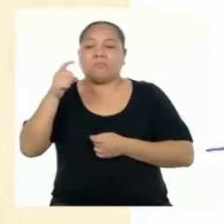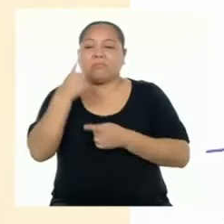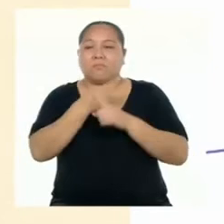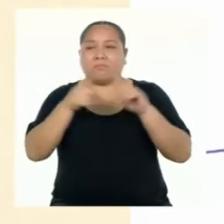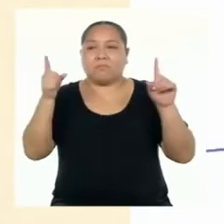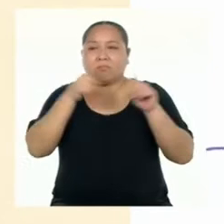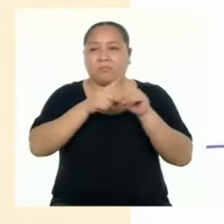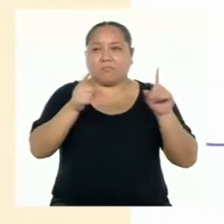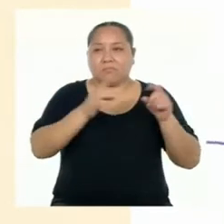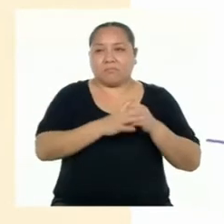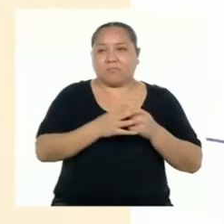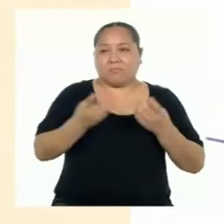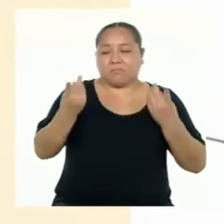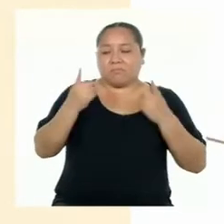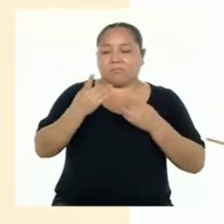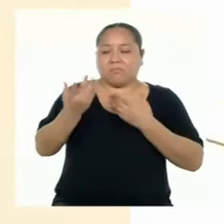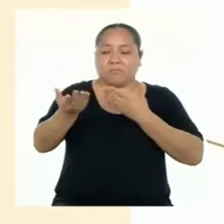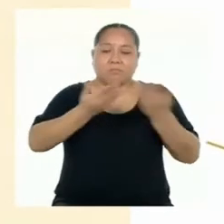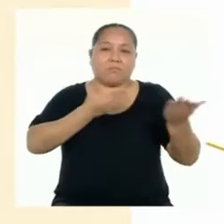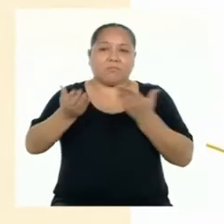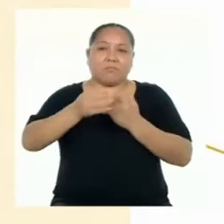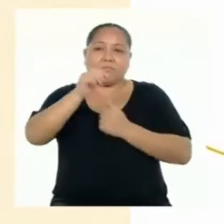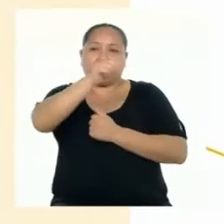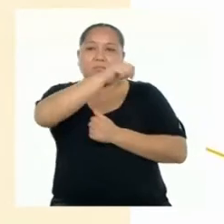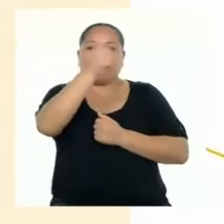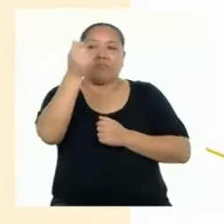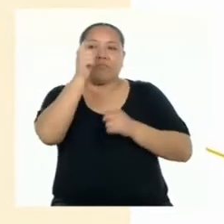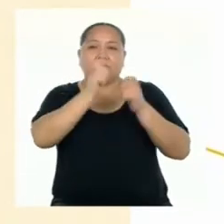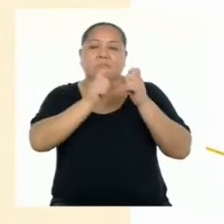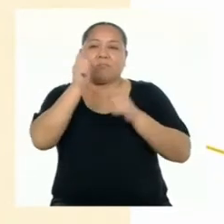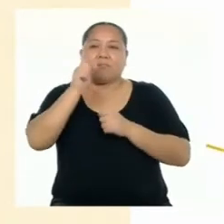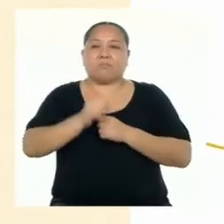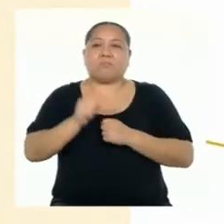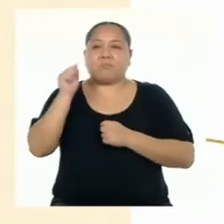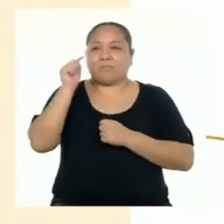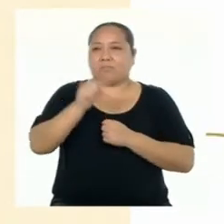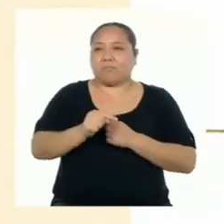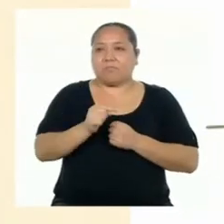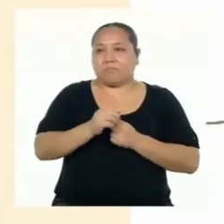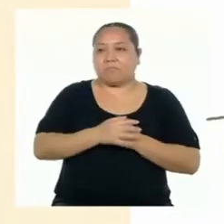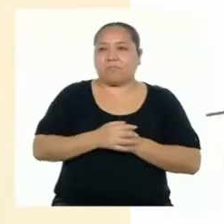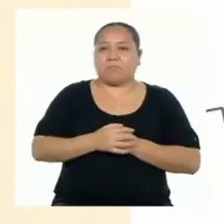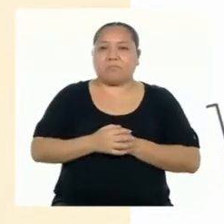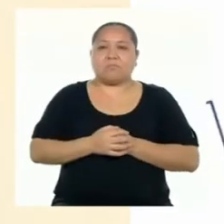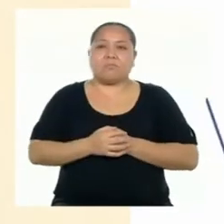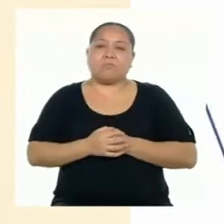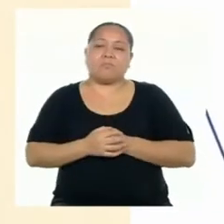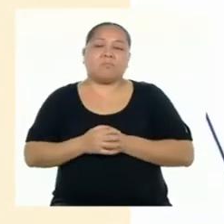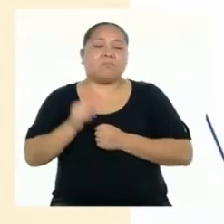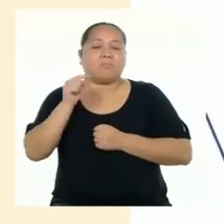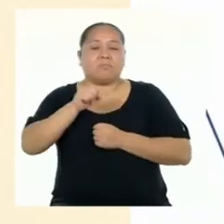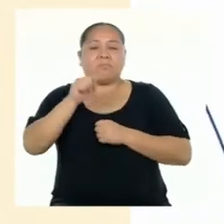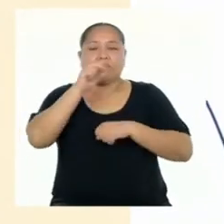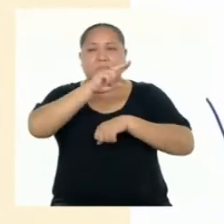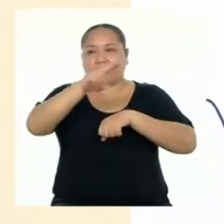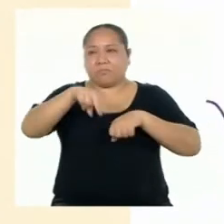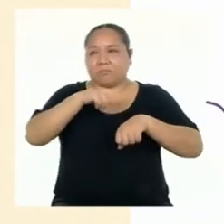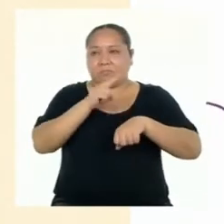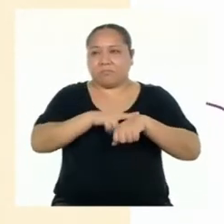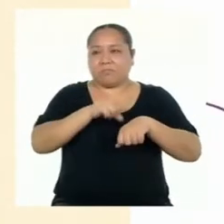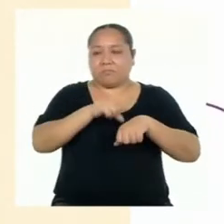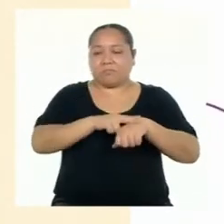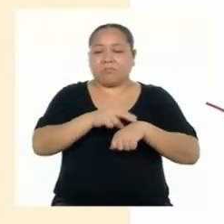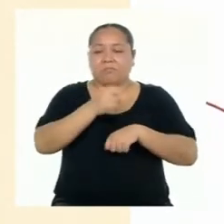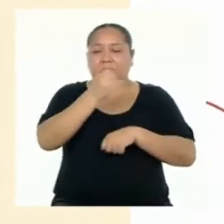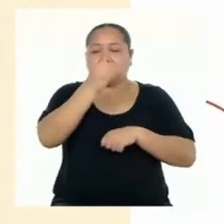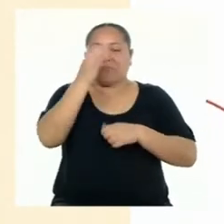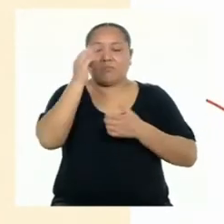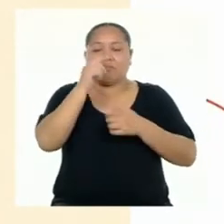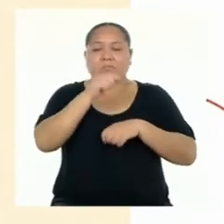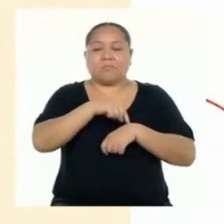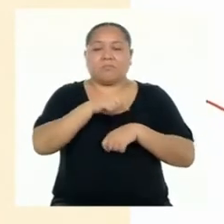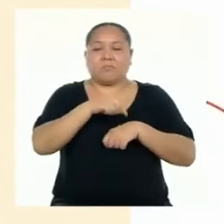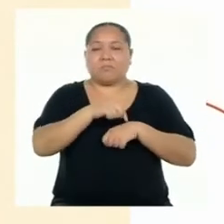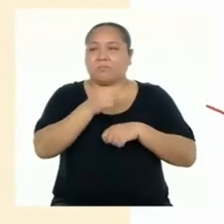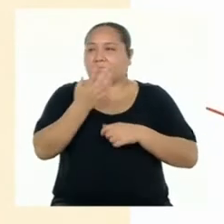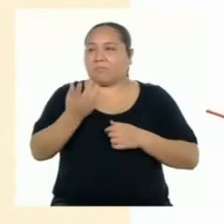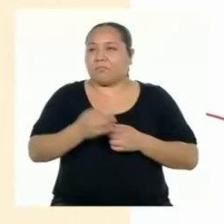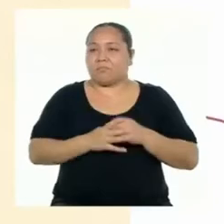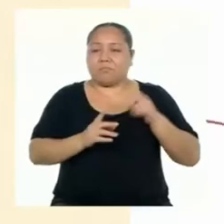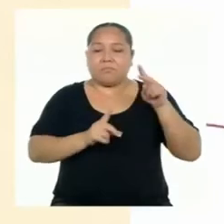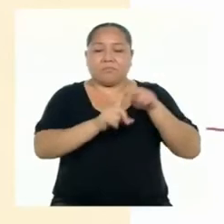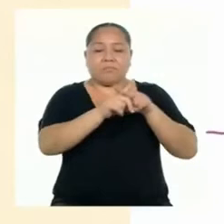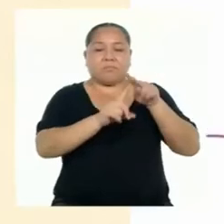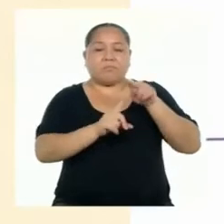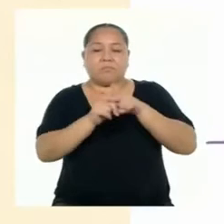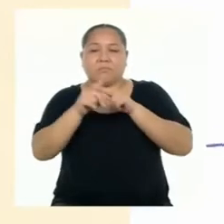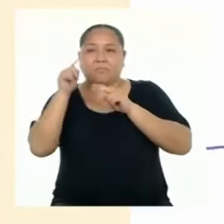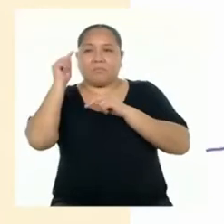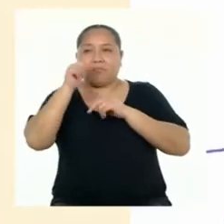Cuando interactuamos con otras personas, es completa y absolutamente normal que en algún momento surja un